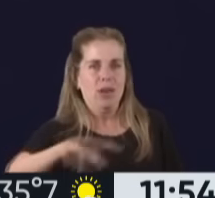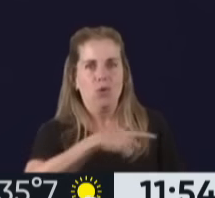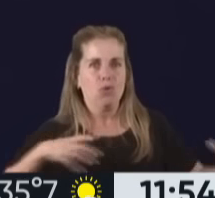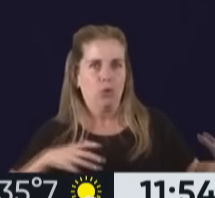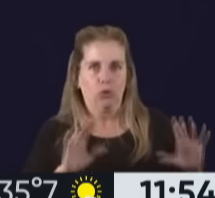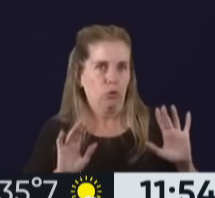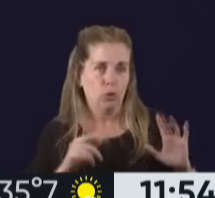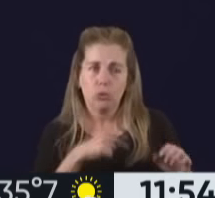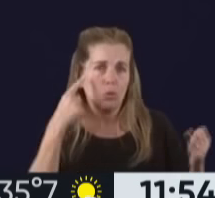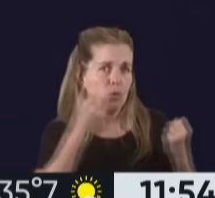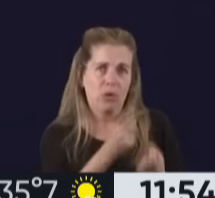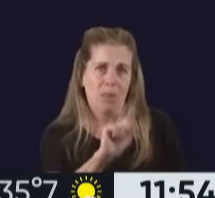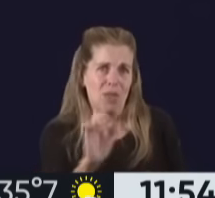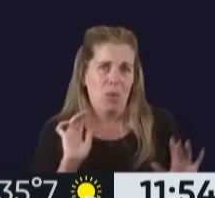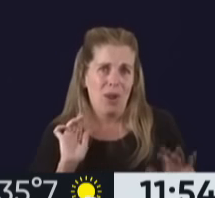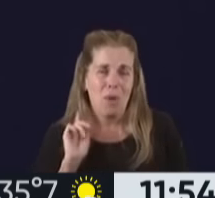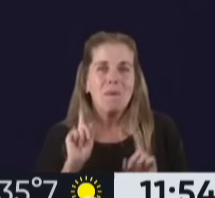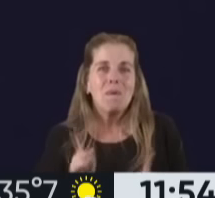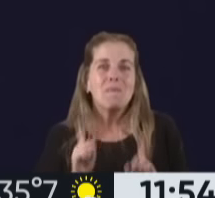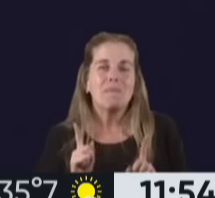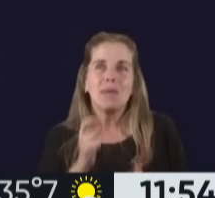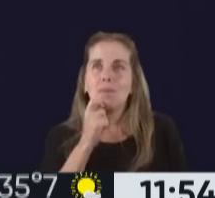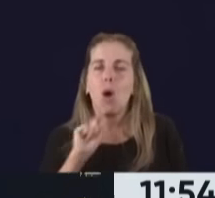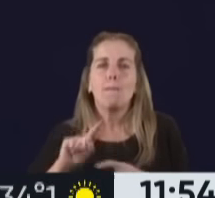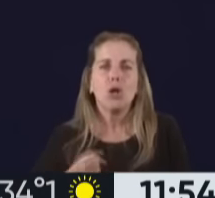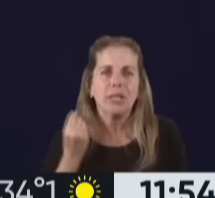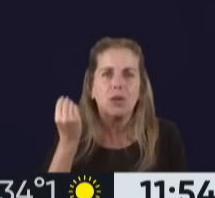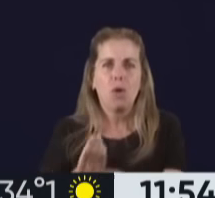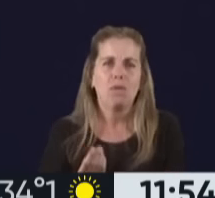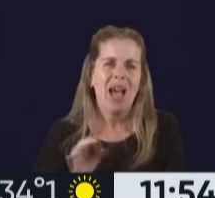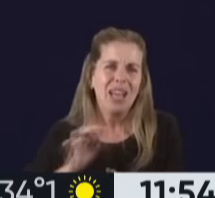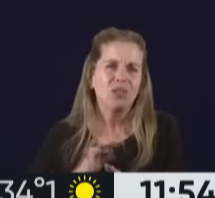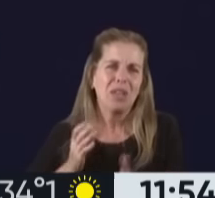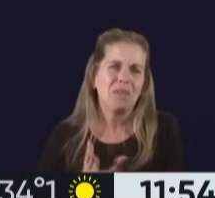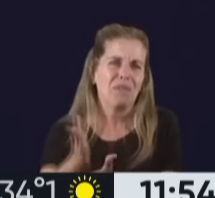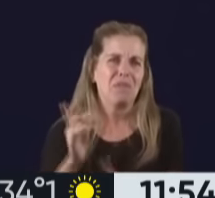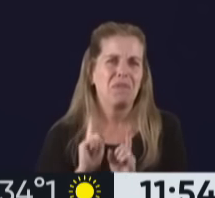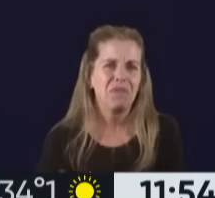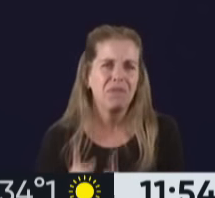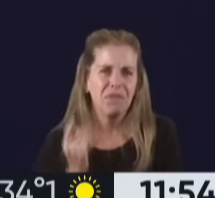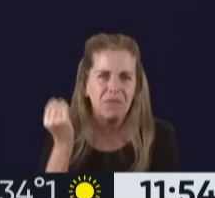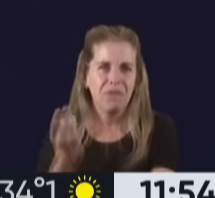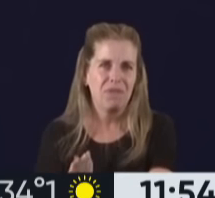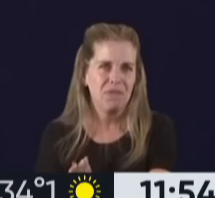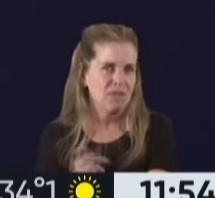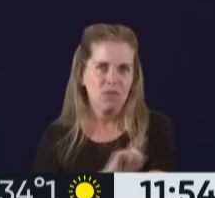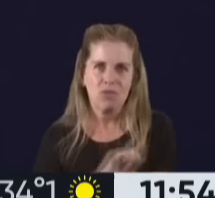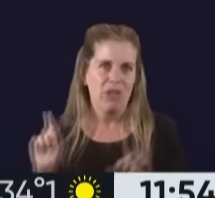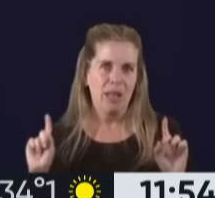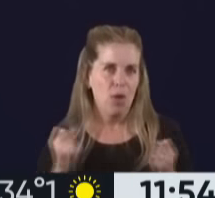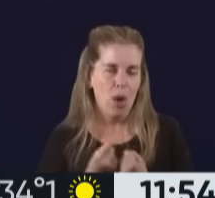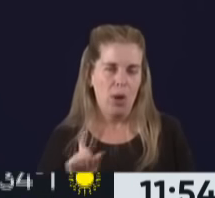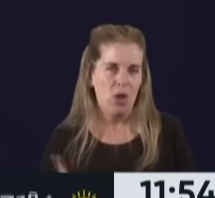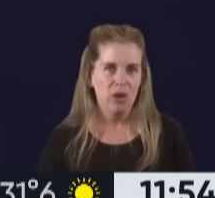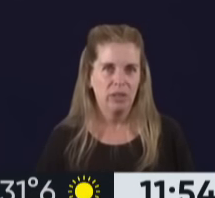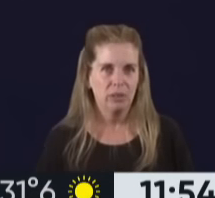la perpetuidad o de perpetuarse, de que una persona esté eternamente en el poder hasta el día de su muerte.